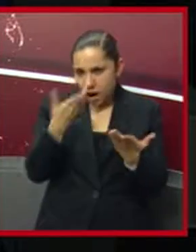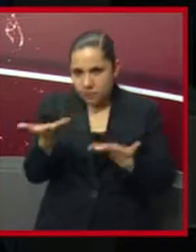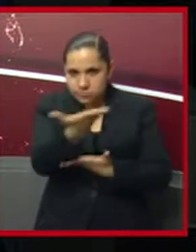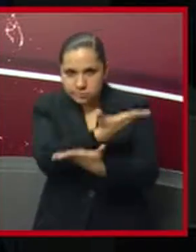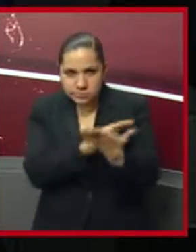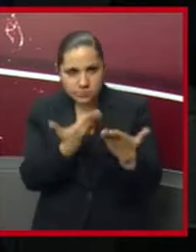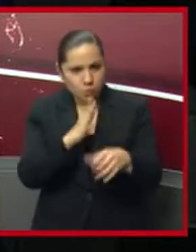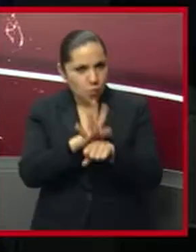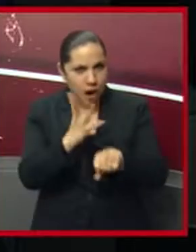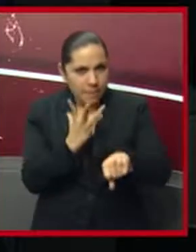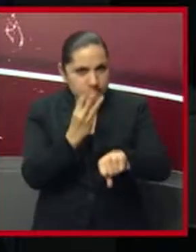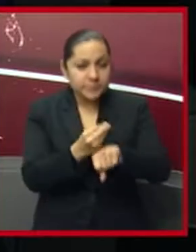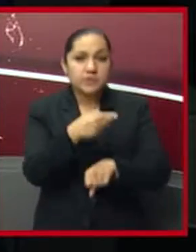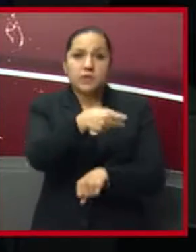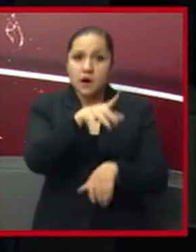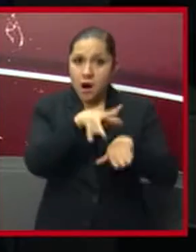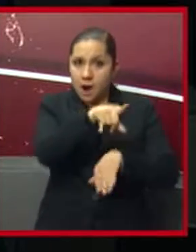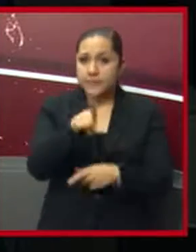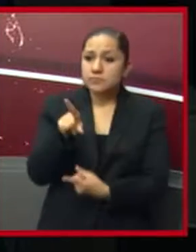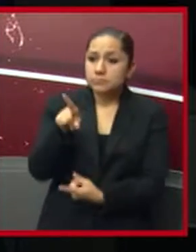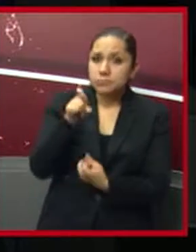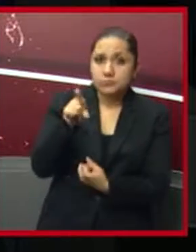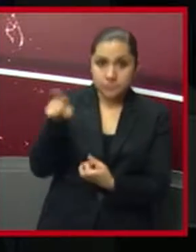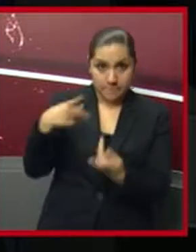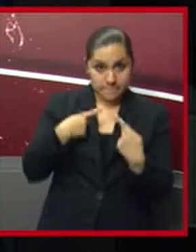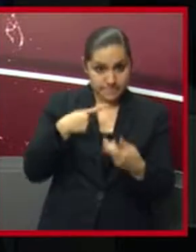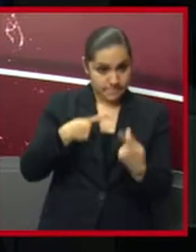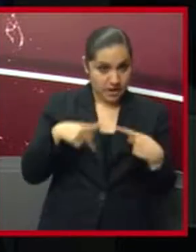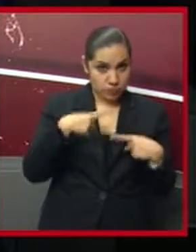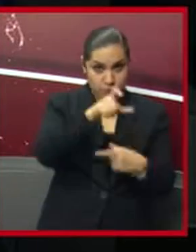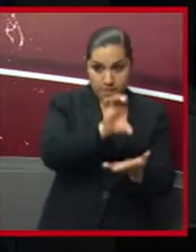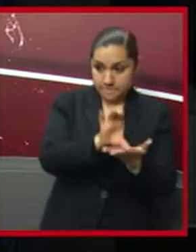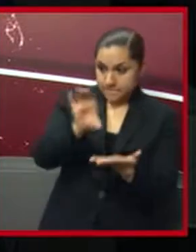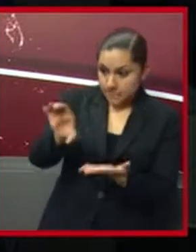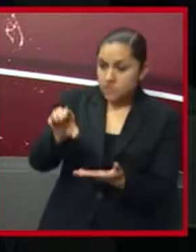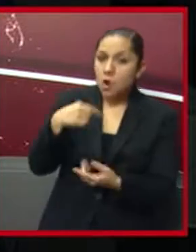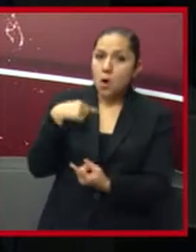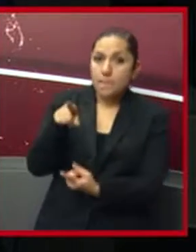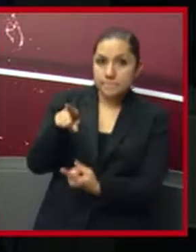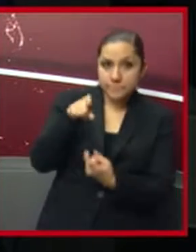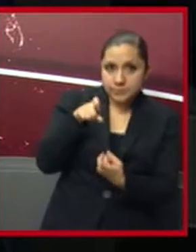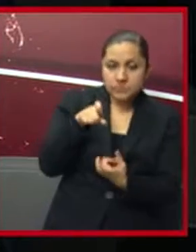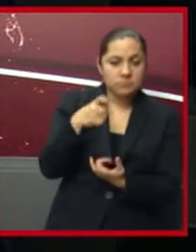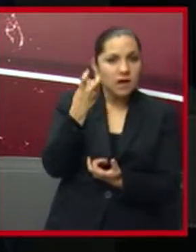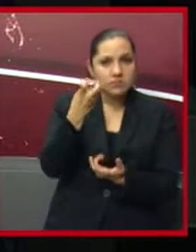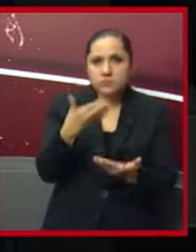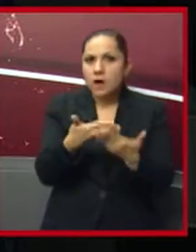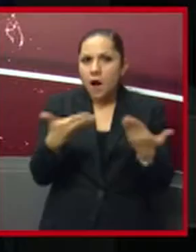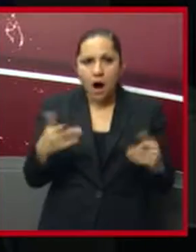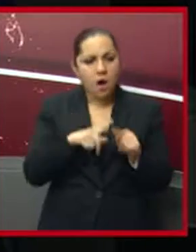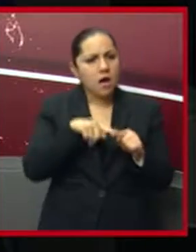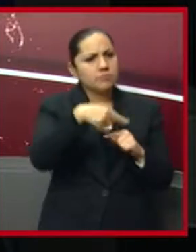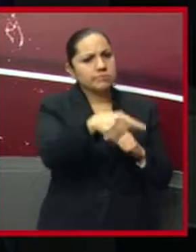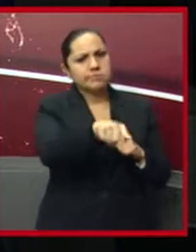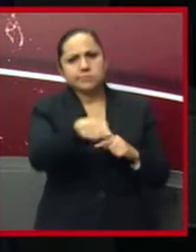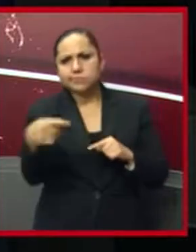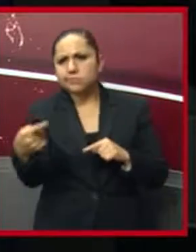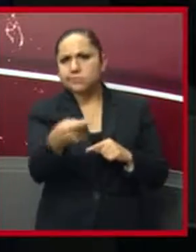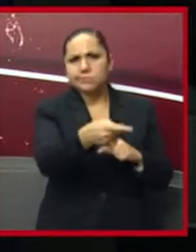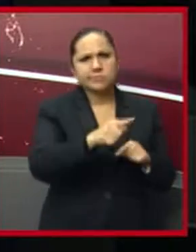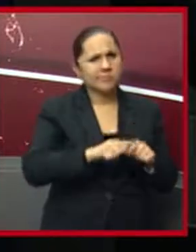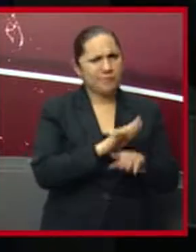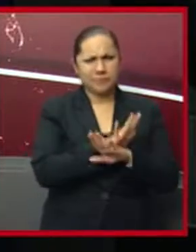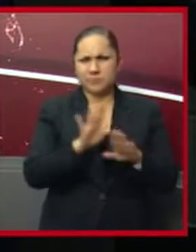de la indemnización que le iban a conseguir al trabajador. Bueno, todas esas prácticas se eliminan o se pretenden eliminar con